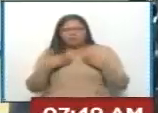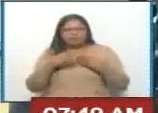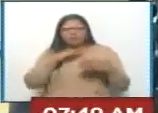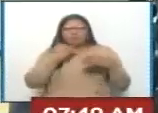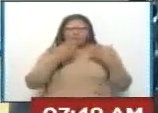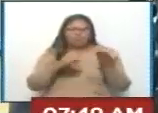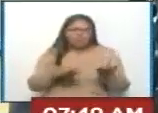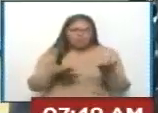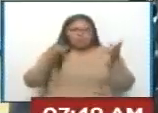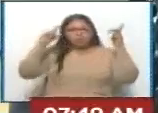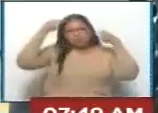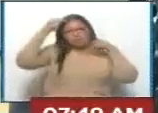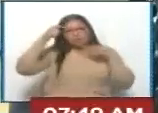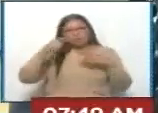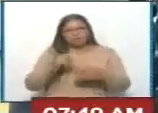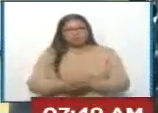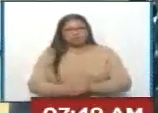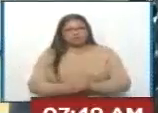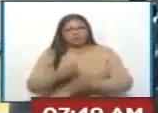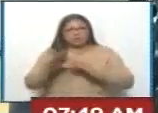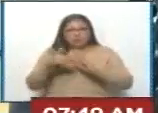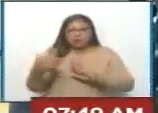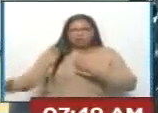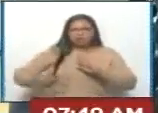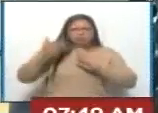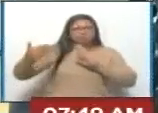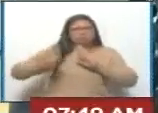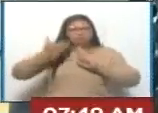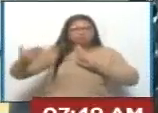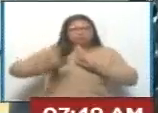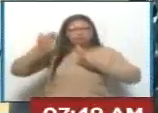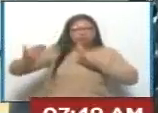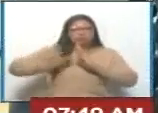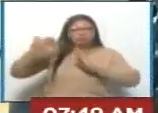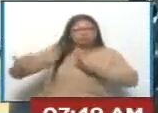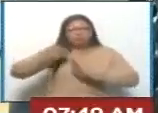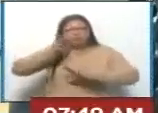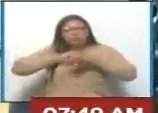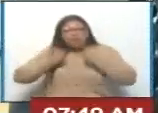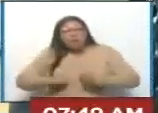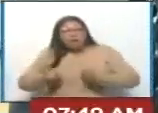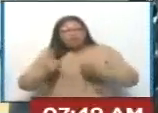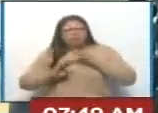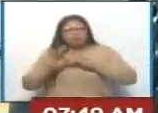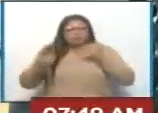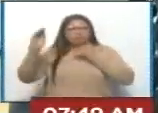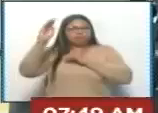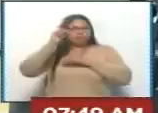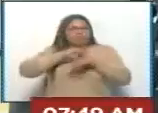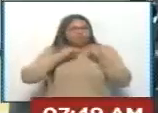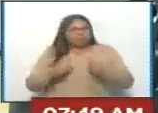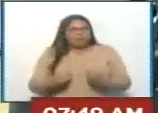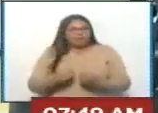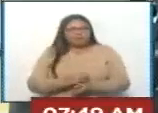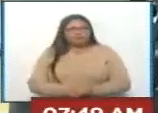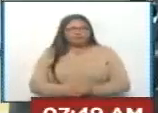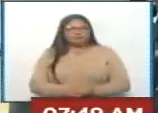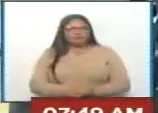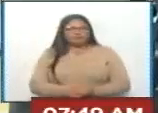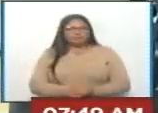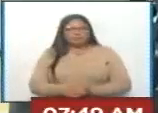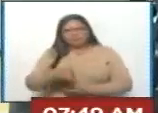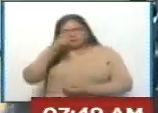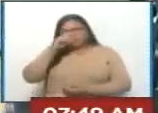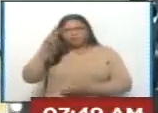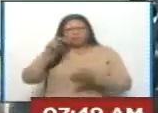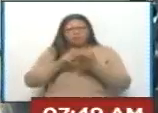del comandante Chávez y con ello la agresión que se comenzó a desplegar y que alcanzó su punto máximo en el año 17